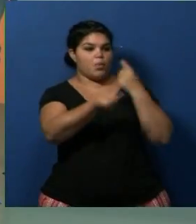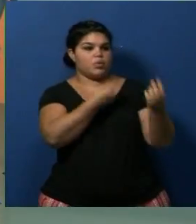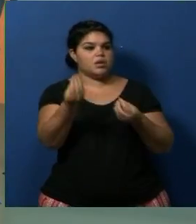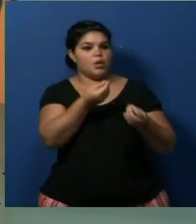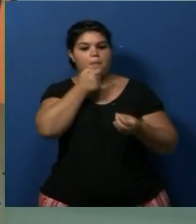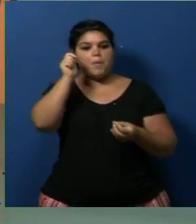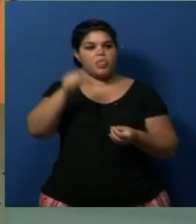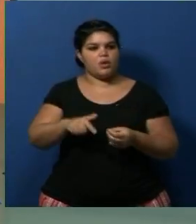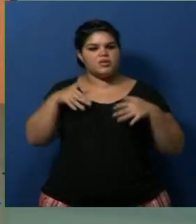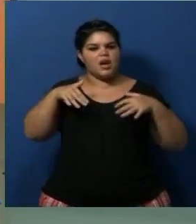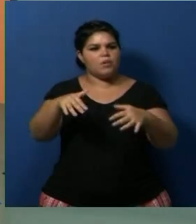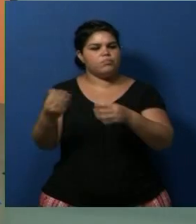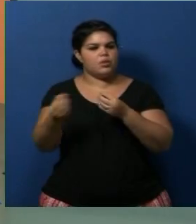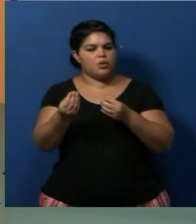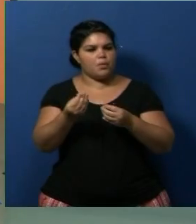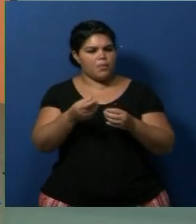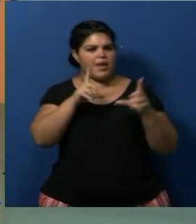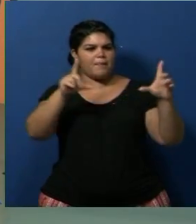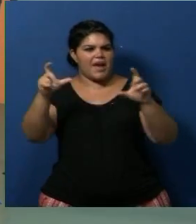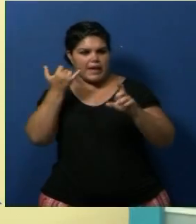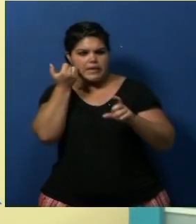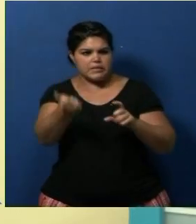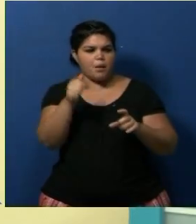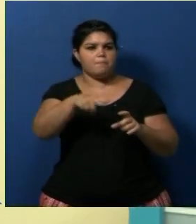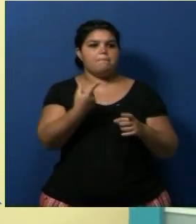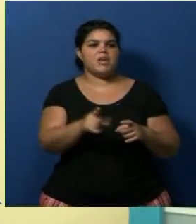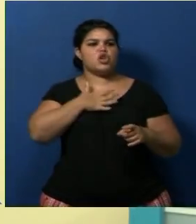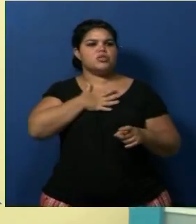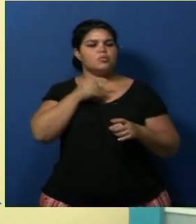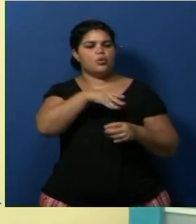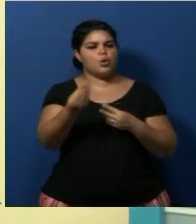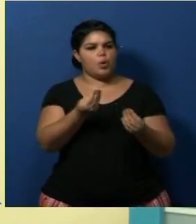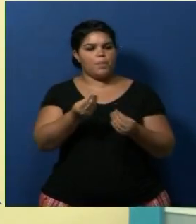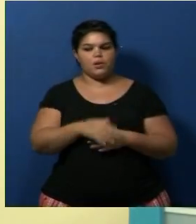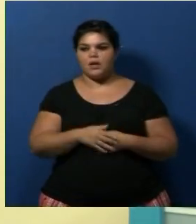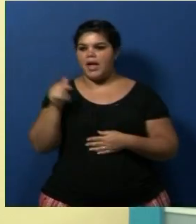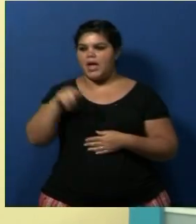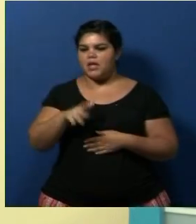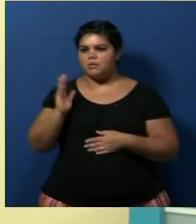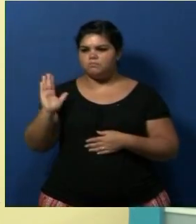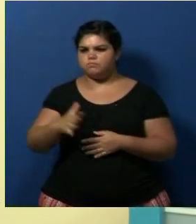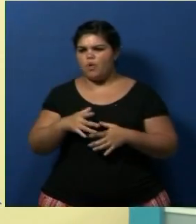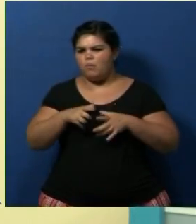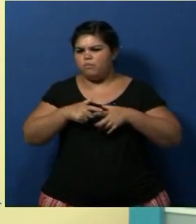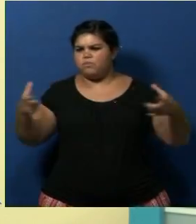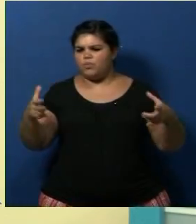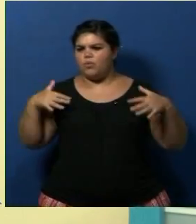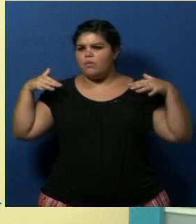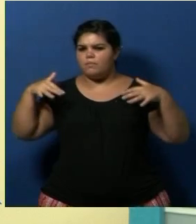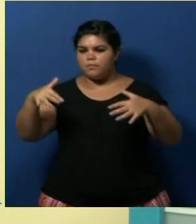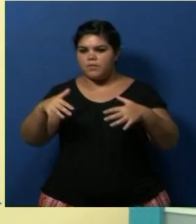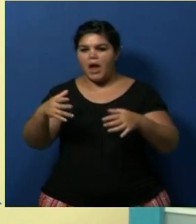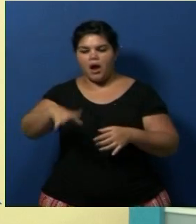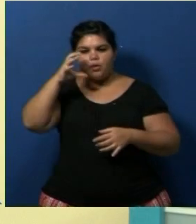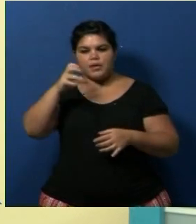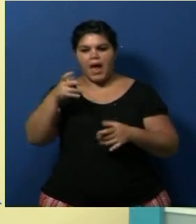Tenemos imágenes, vamos a repasar testimonios, pero quiero tu percepción. La movilización fue una movilización masiva. Hay que recordar que la Asamblea de